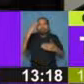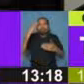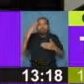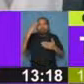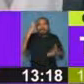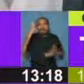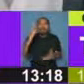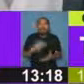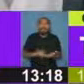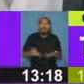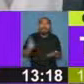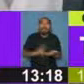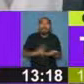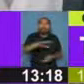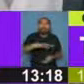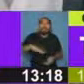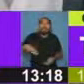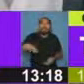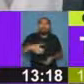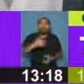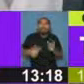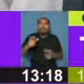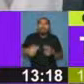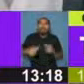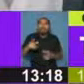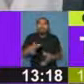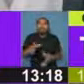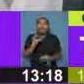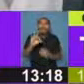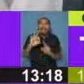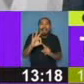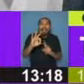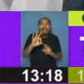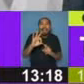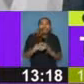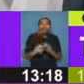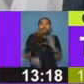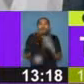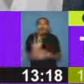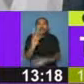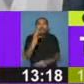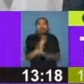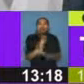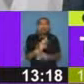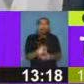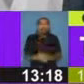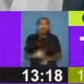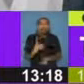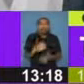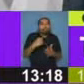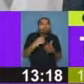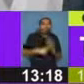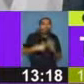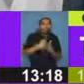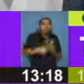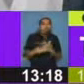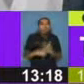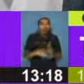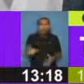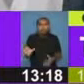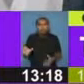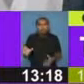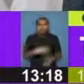la inauguración este y por haber cumplido todos con un esfuerzo de la provincia Estos son